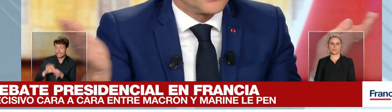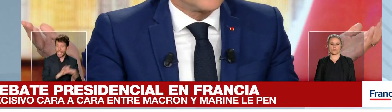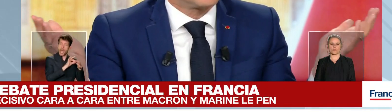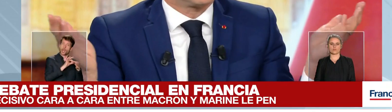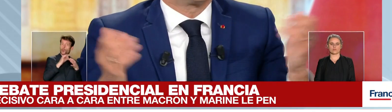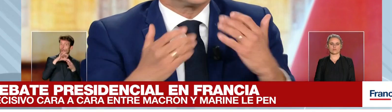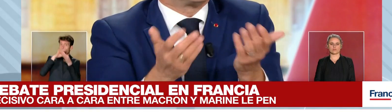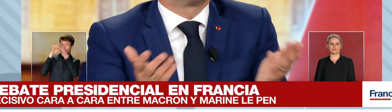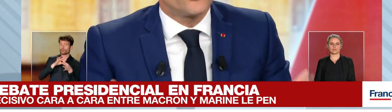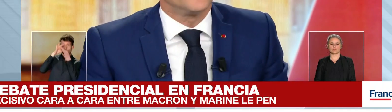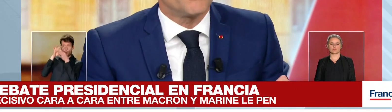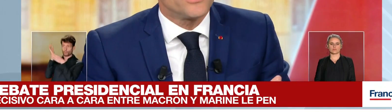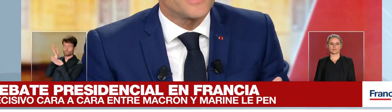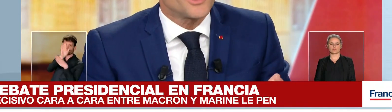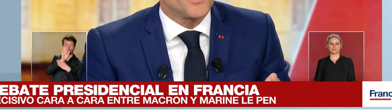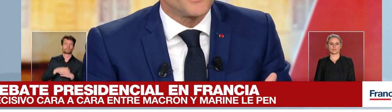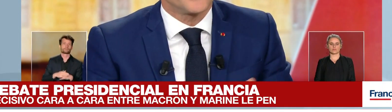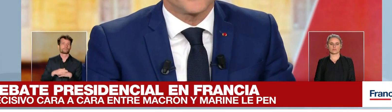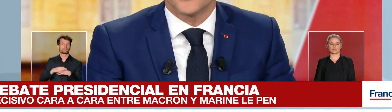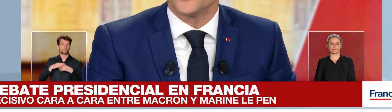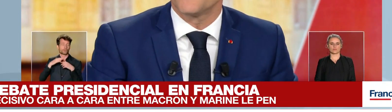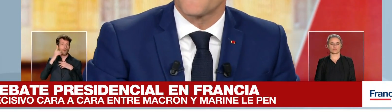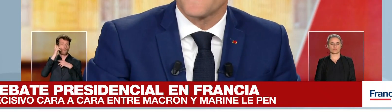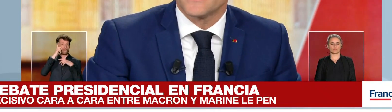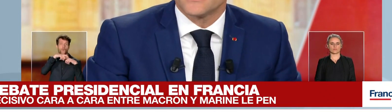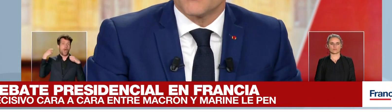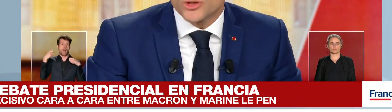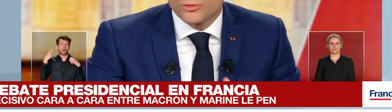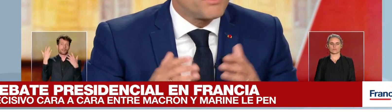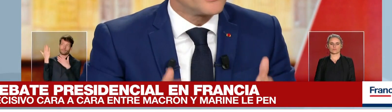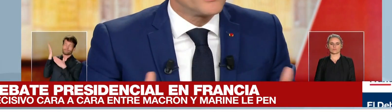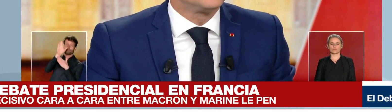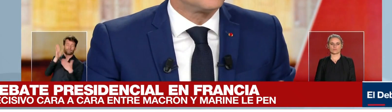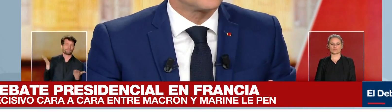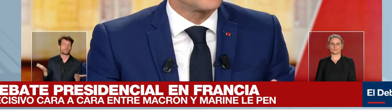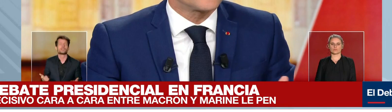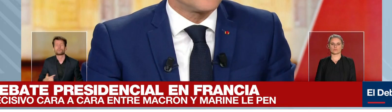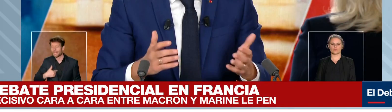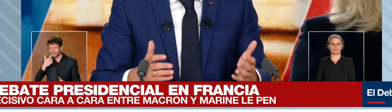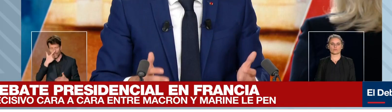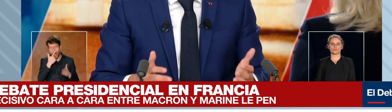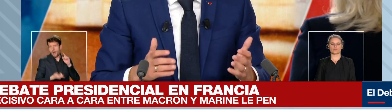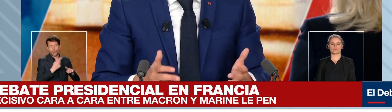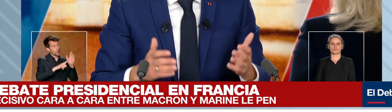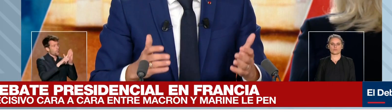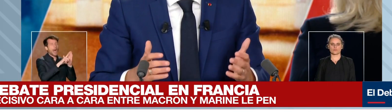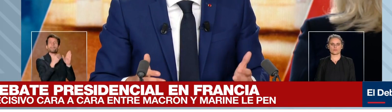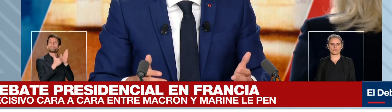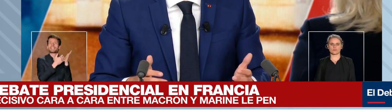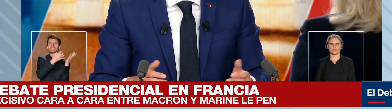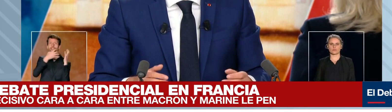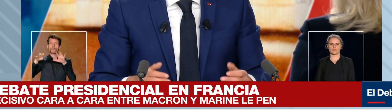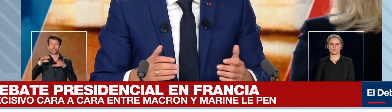signo religioso exterior. El tema del velo islámico. Yo estoy a favor de la ley